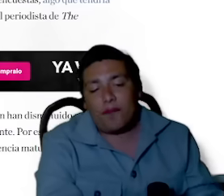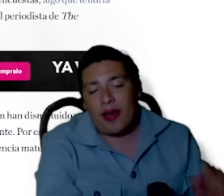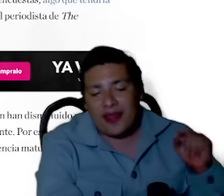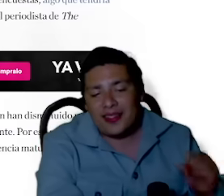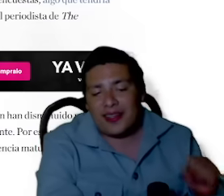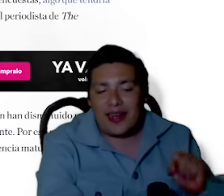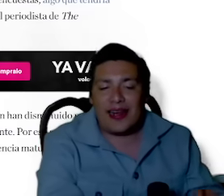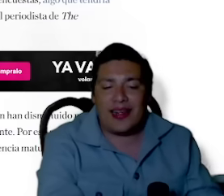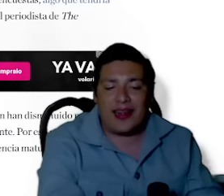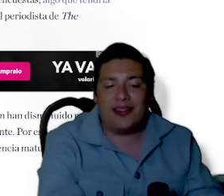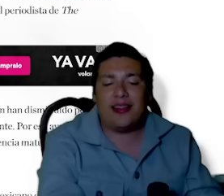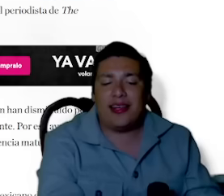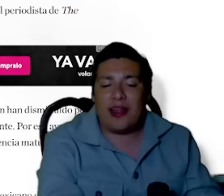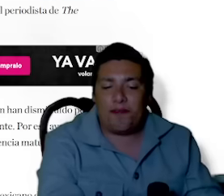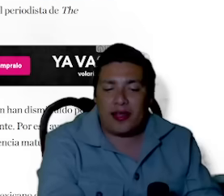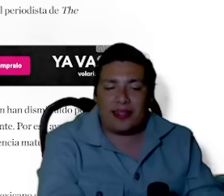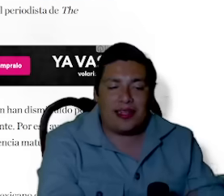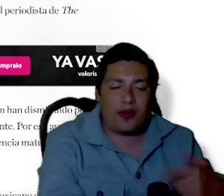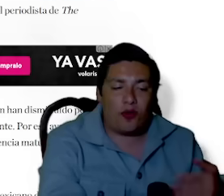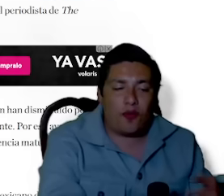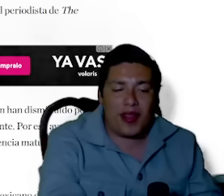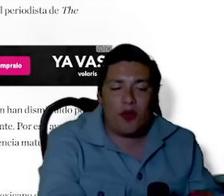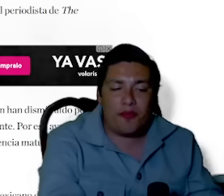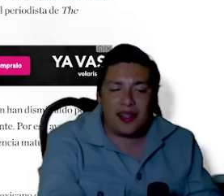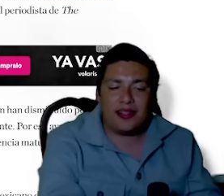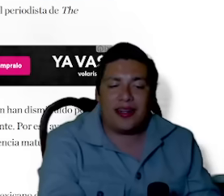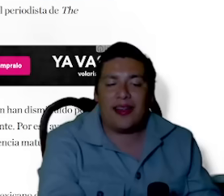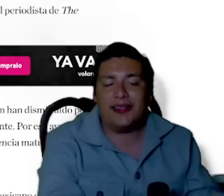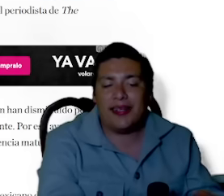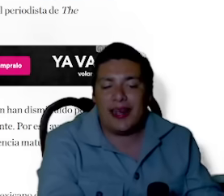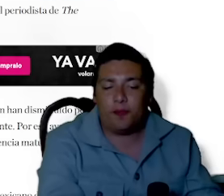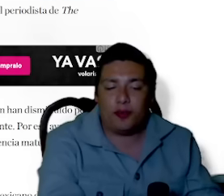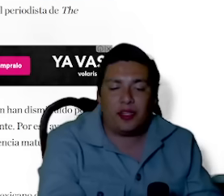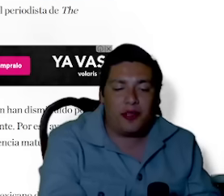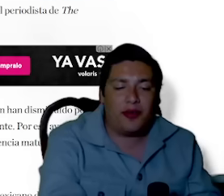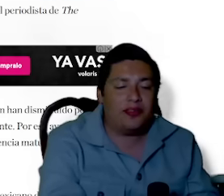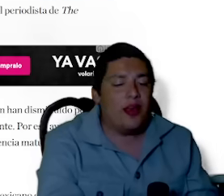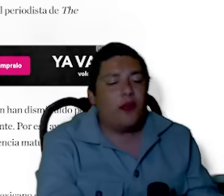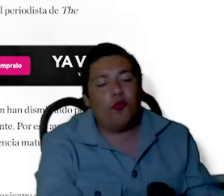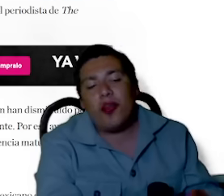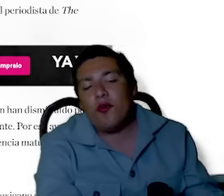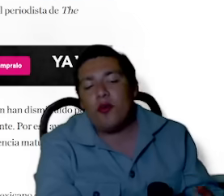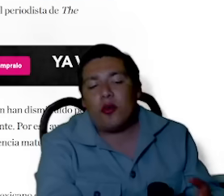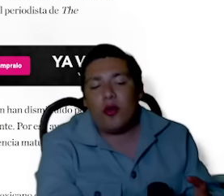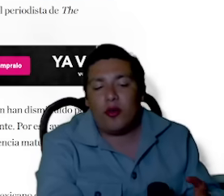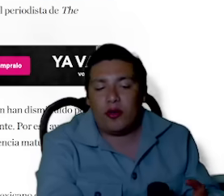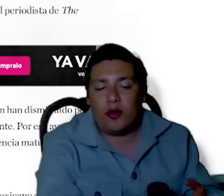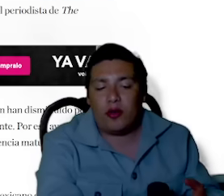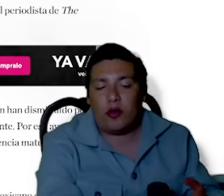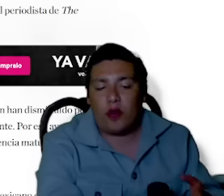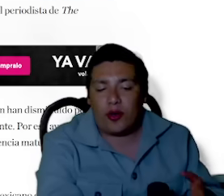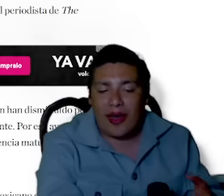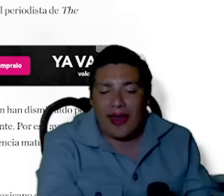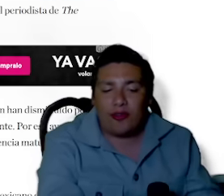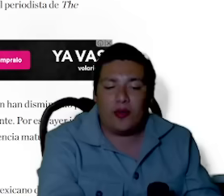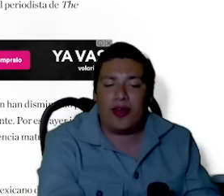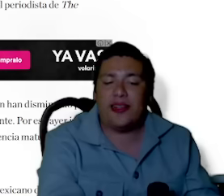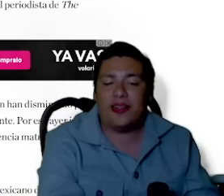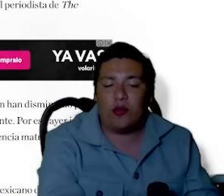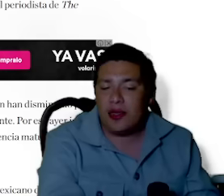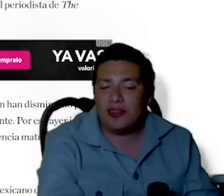asesores padecen la realidad de que mientras la economía doméstica Da señales positivas no hay un